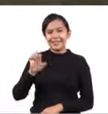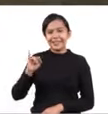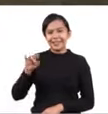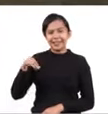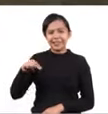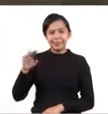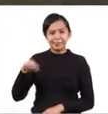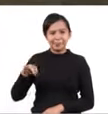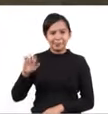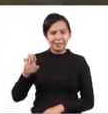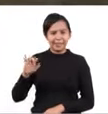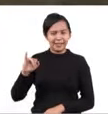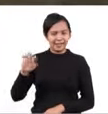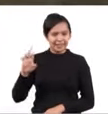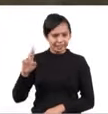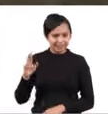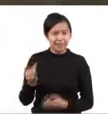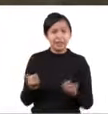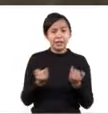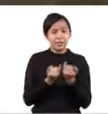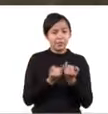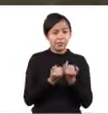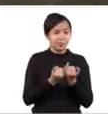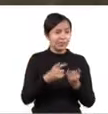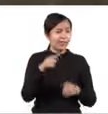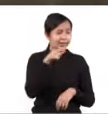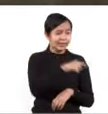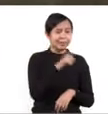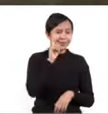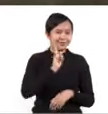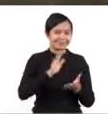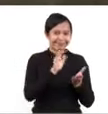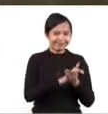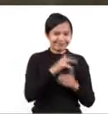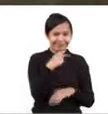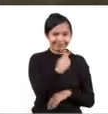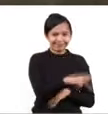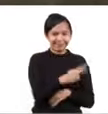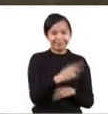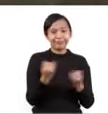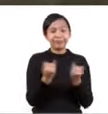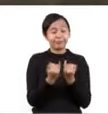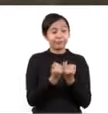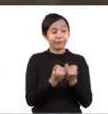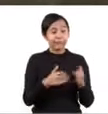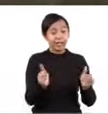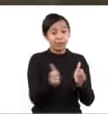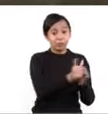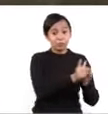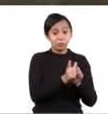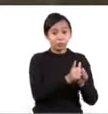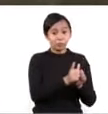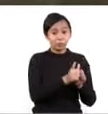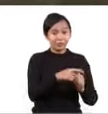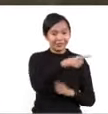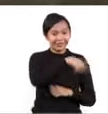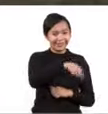Federal de Alemania, a su distinguida esposa, a toda la comitiva que viene con el